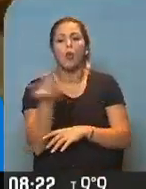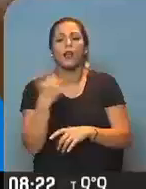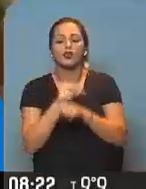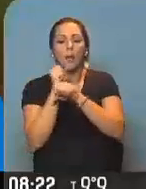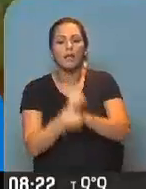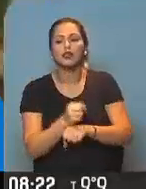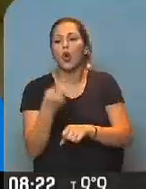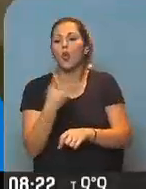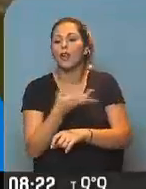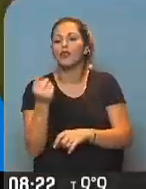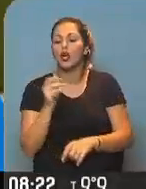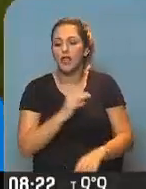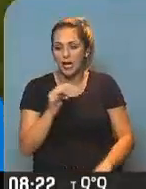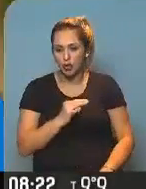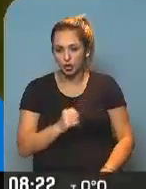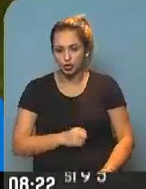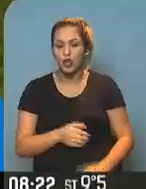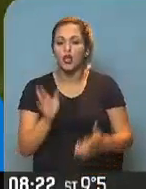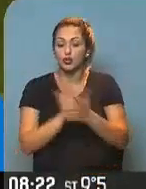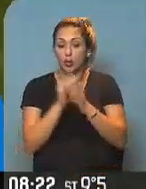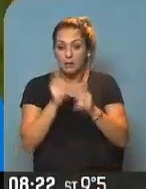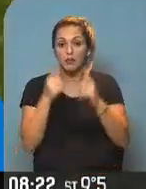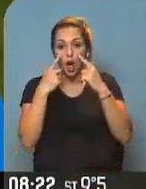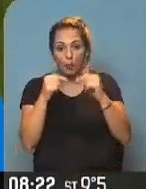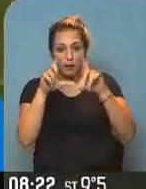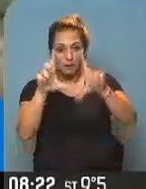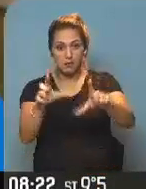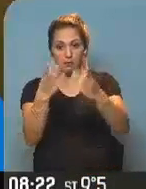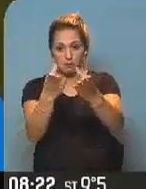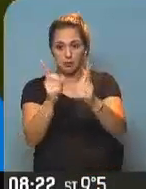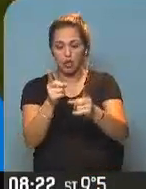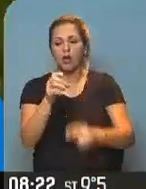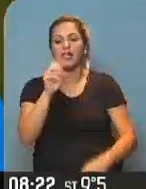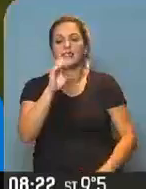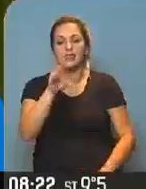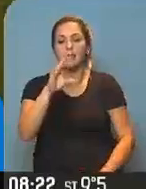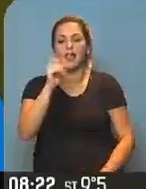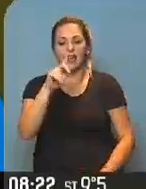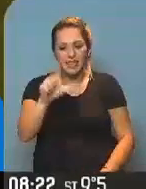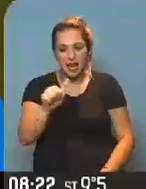prisión que pesarán sobre ese hombre que estamos viendo allí en la imagen, Daniel Lagostena.